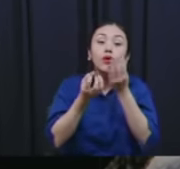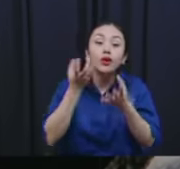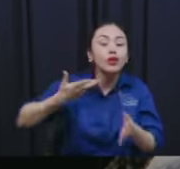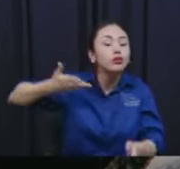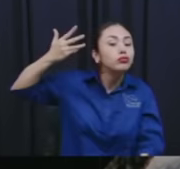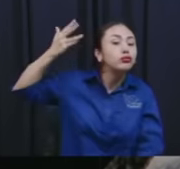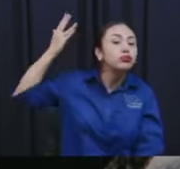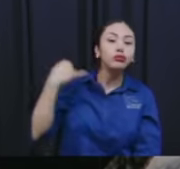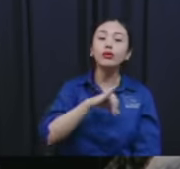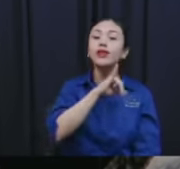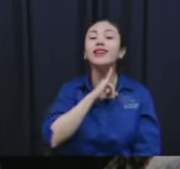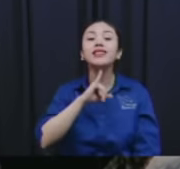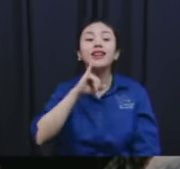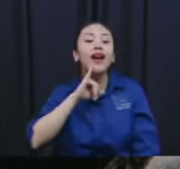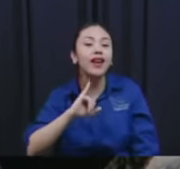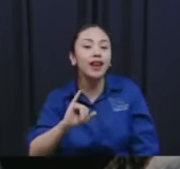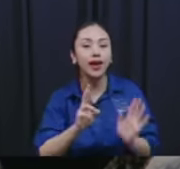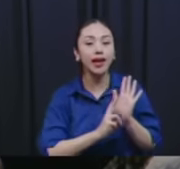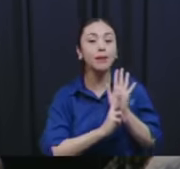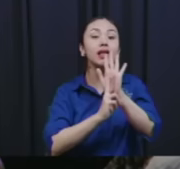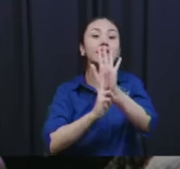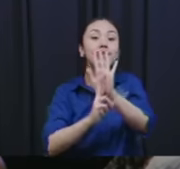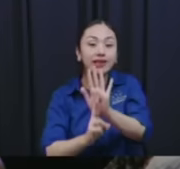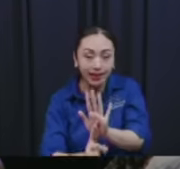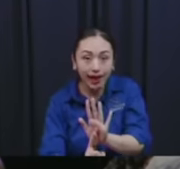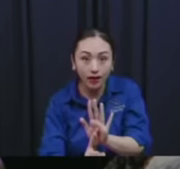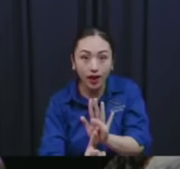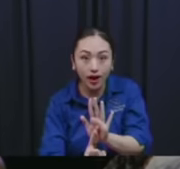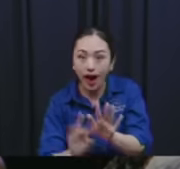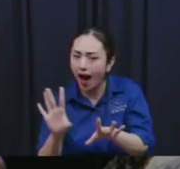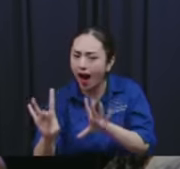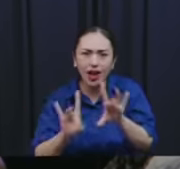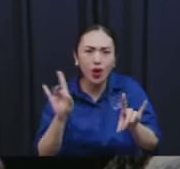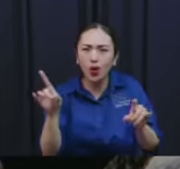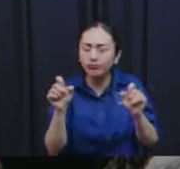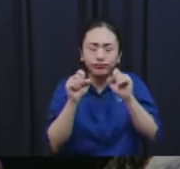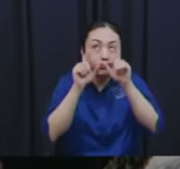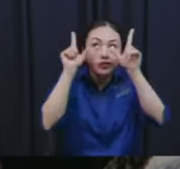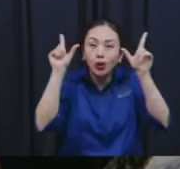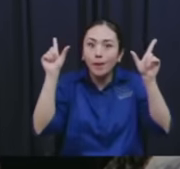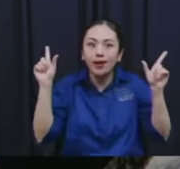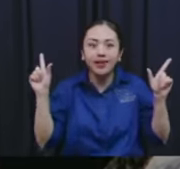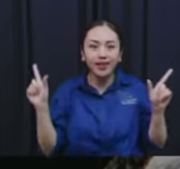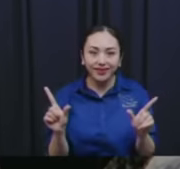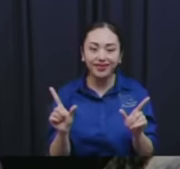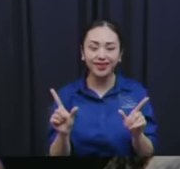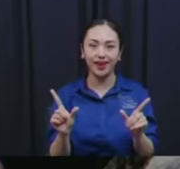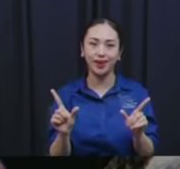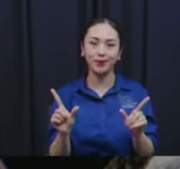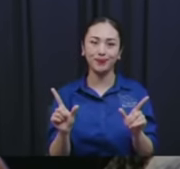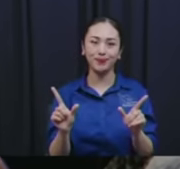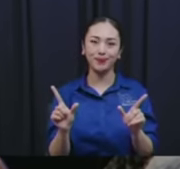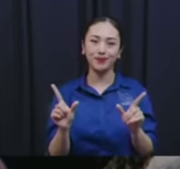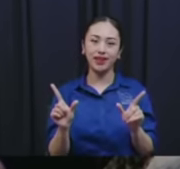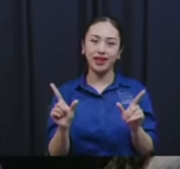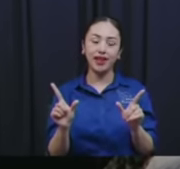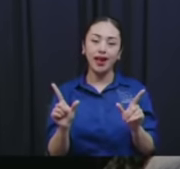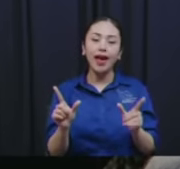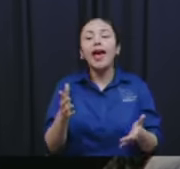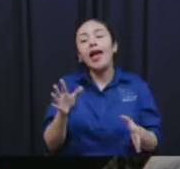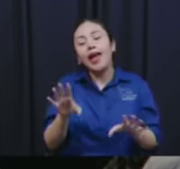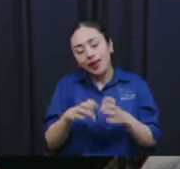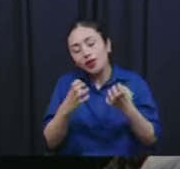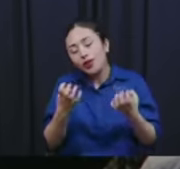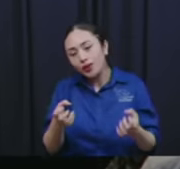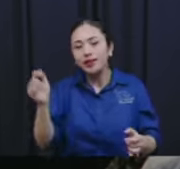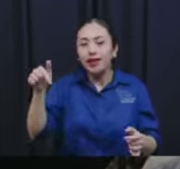israelita que representaba Algo extraordinario verdad Y por eso a veces de vez en cuando pues se canta en las iglesias